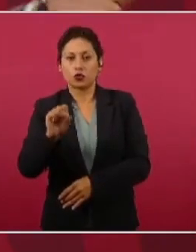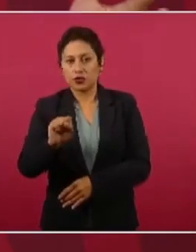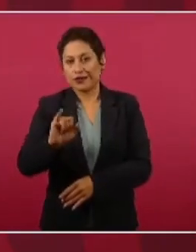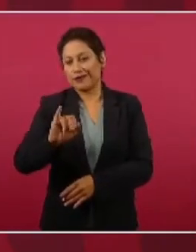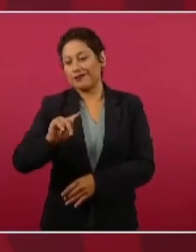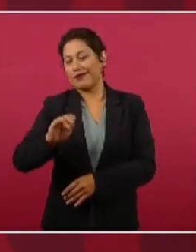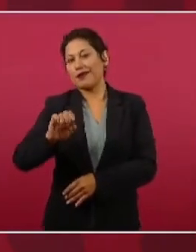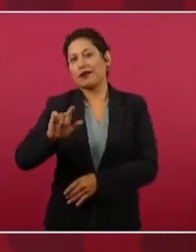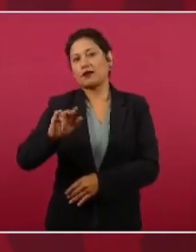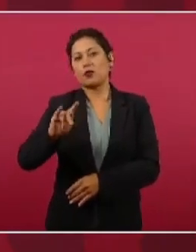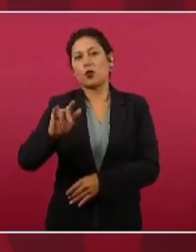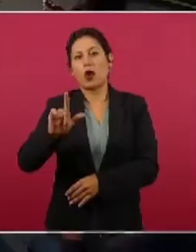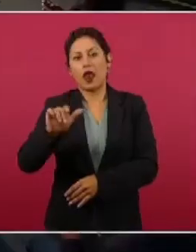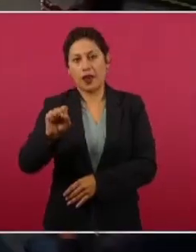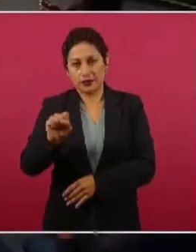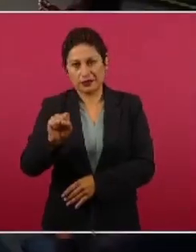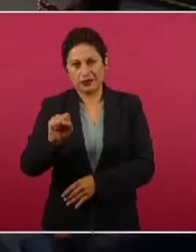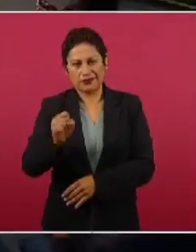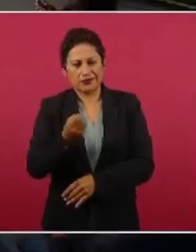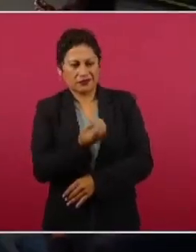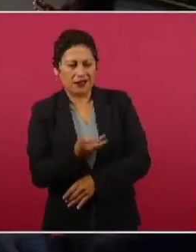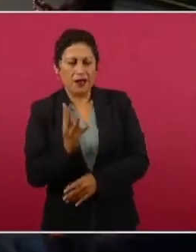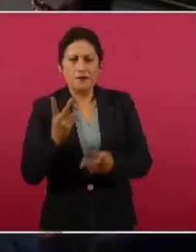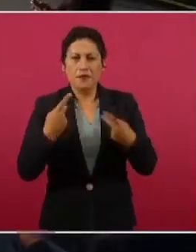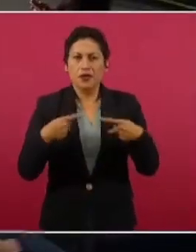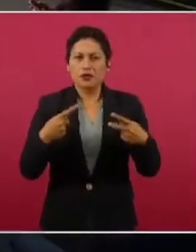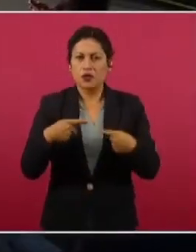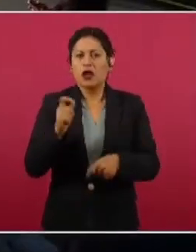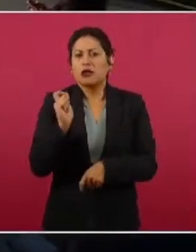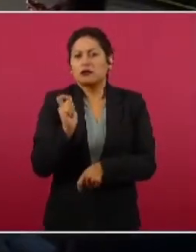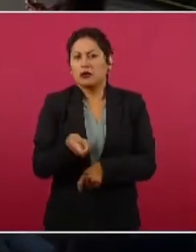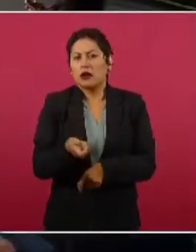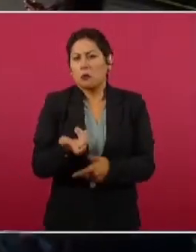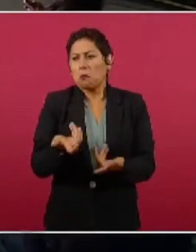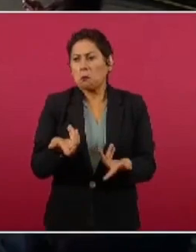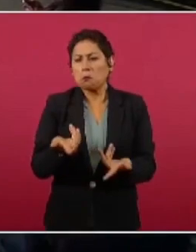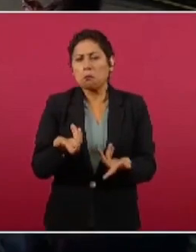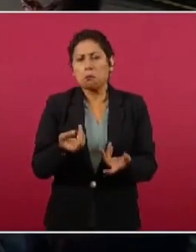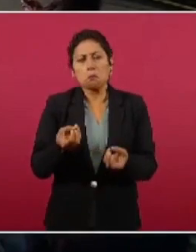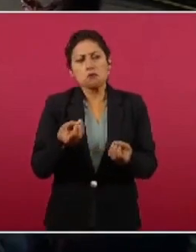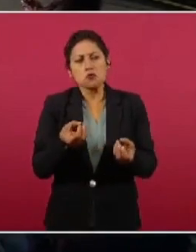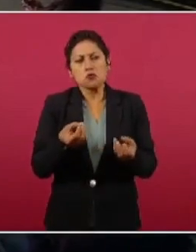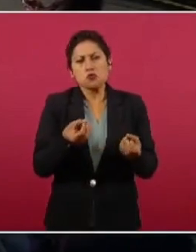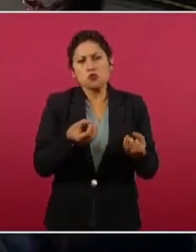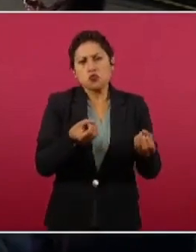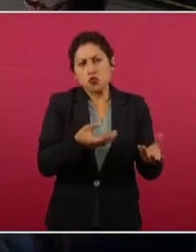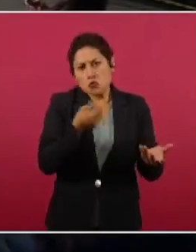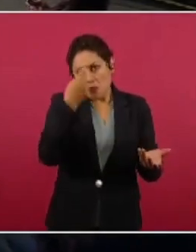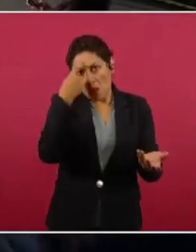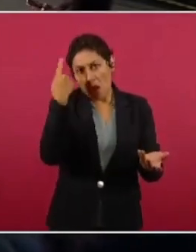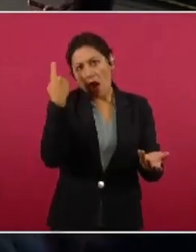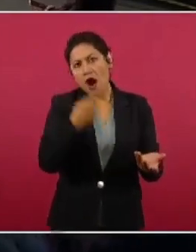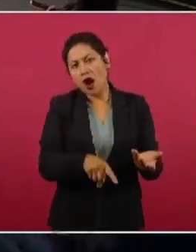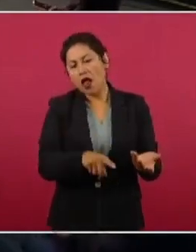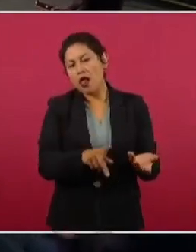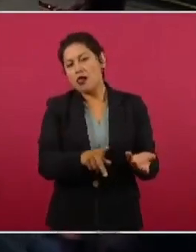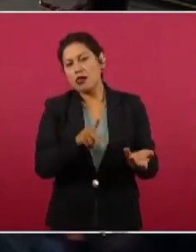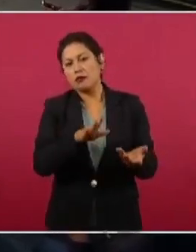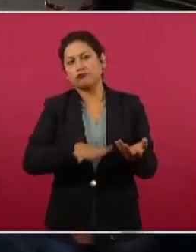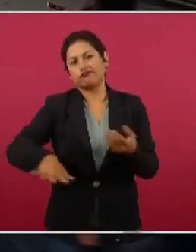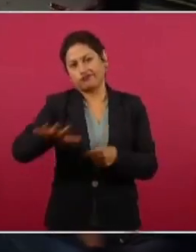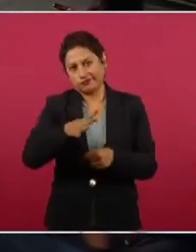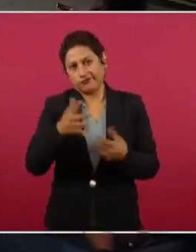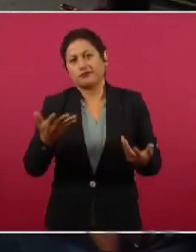que se dedicaban a hablar bien de él. Llegaron al extremo hasta de